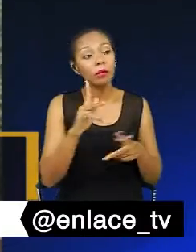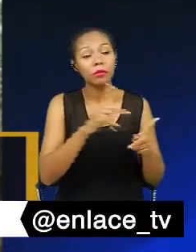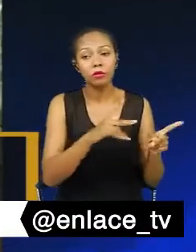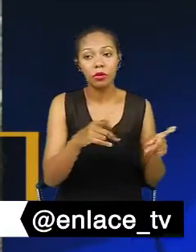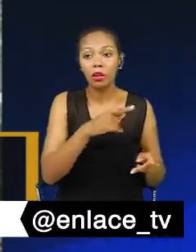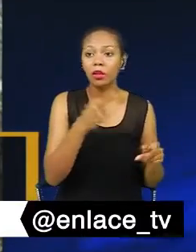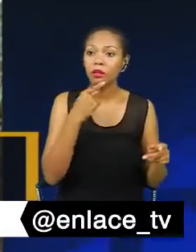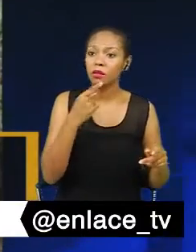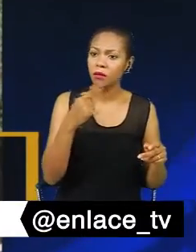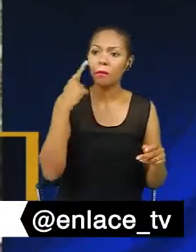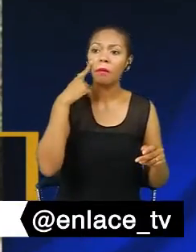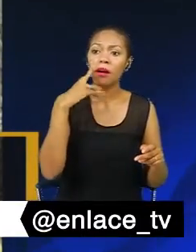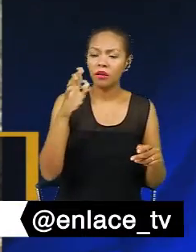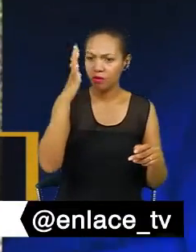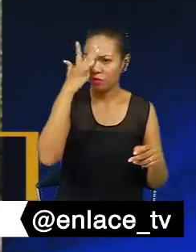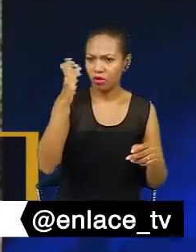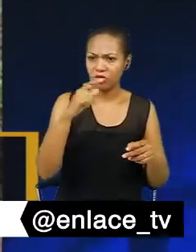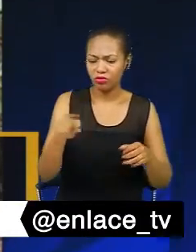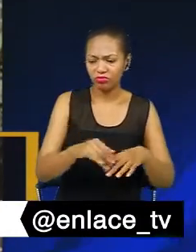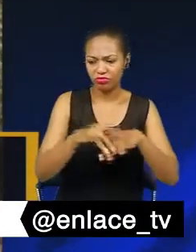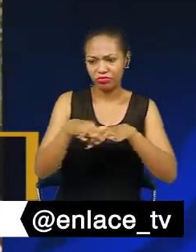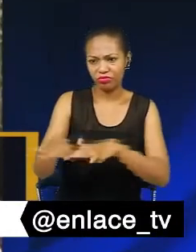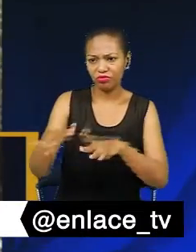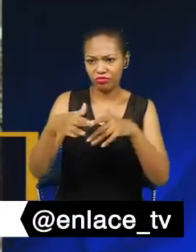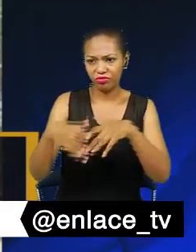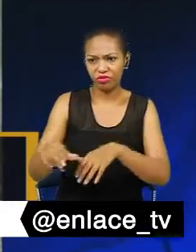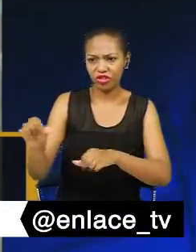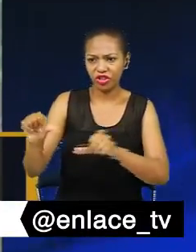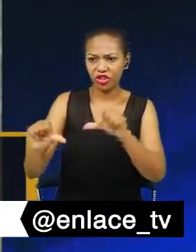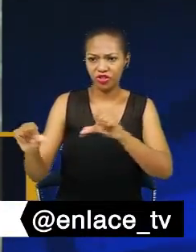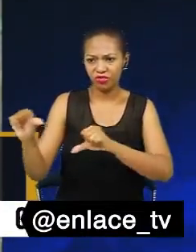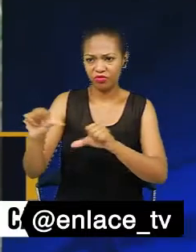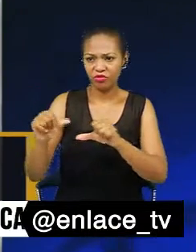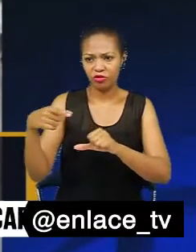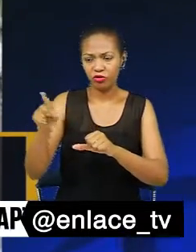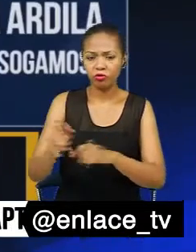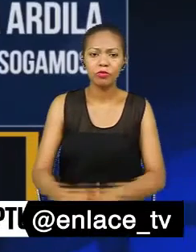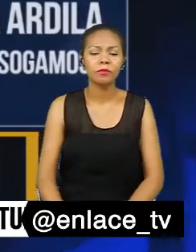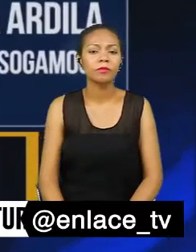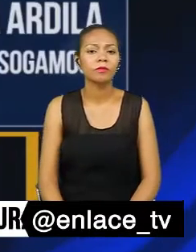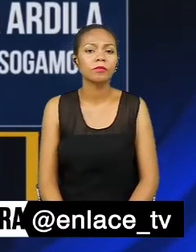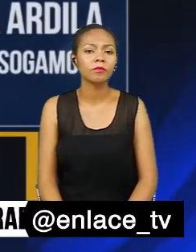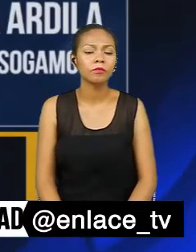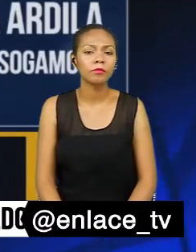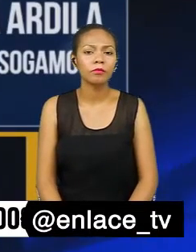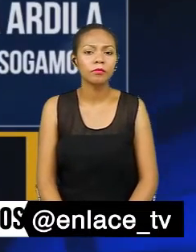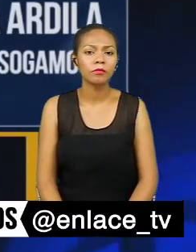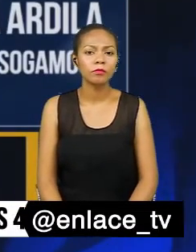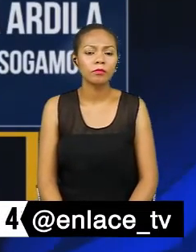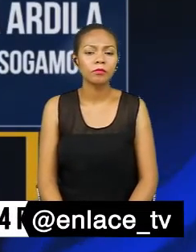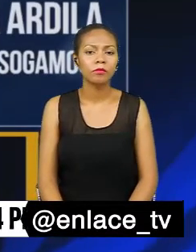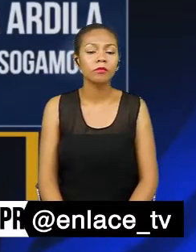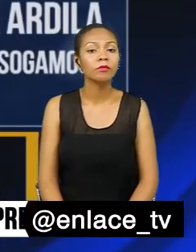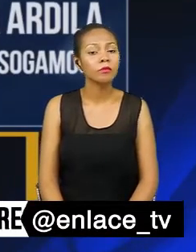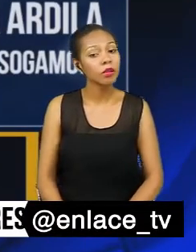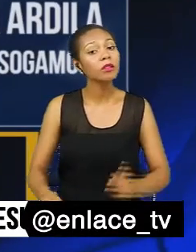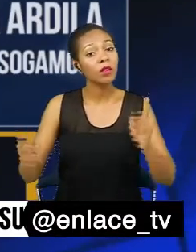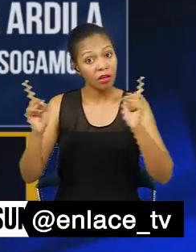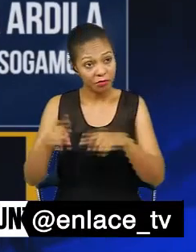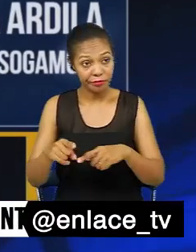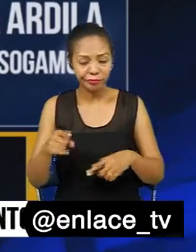posible emanación de raquis, un componente que se usa para fertilizar la palma de aceite. También estuvo mirando